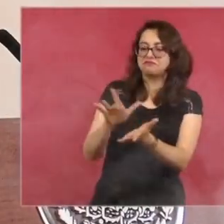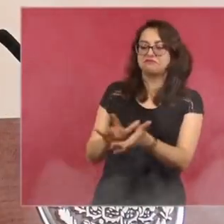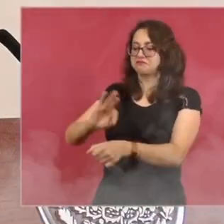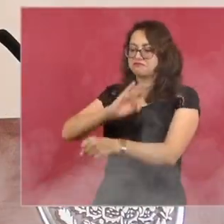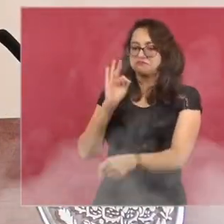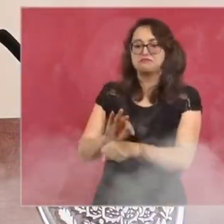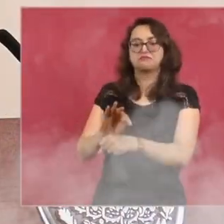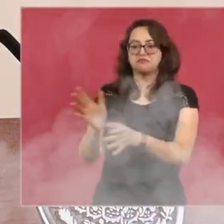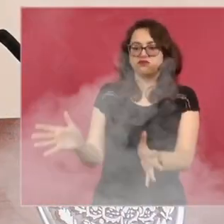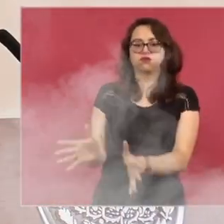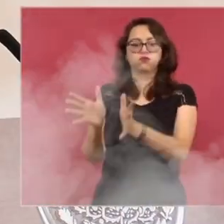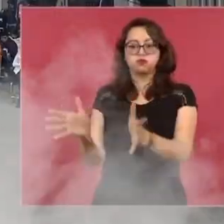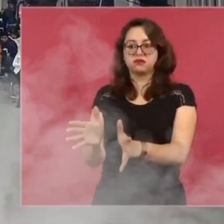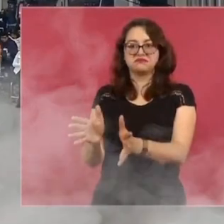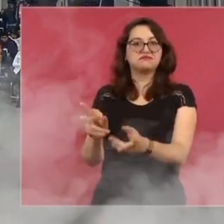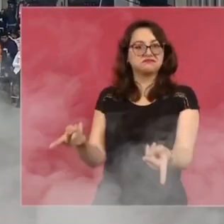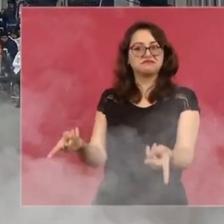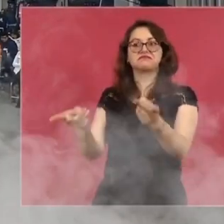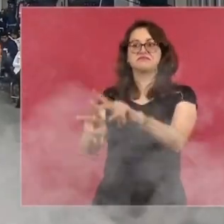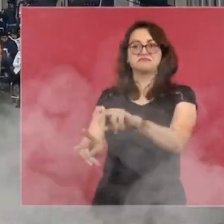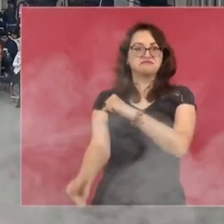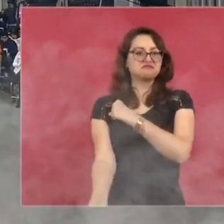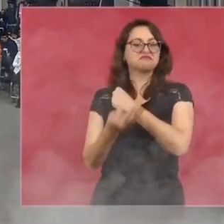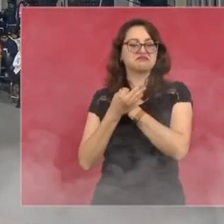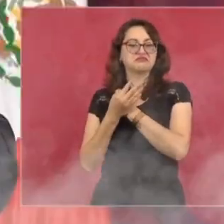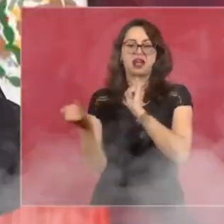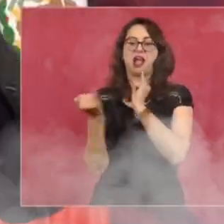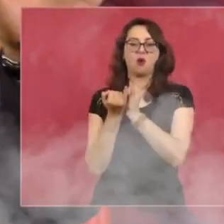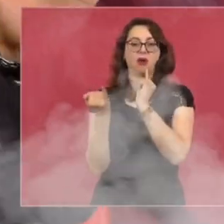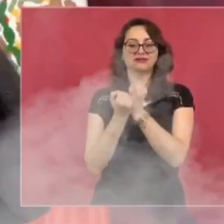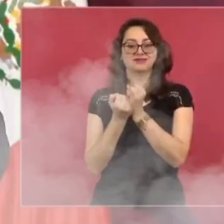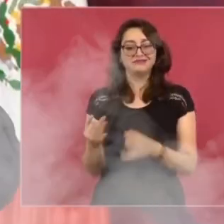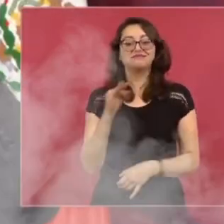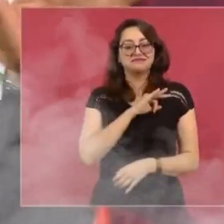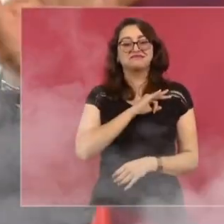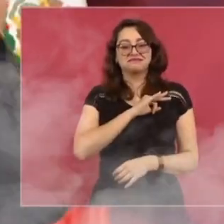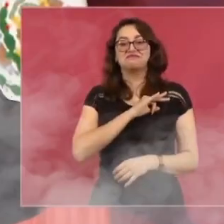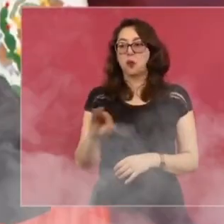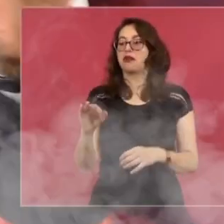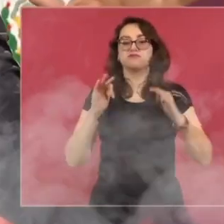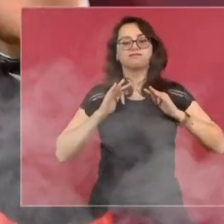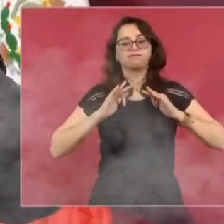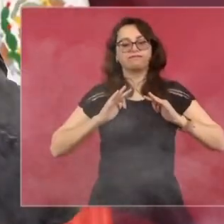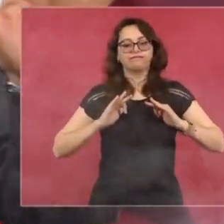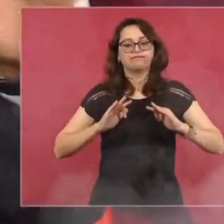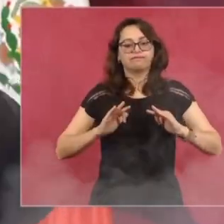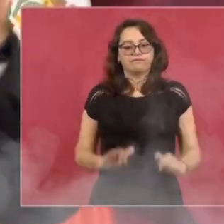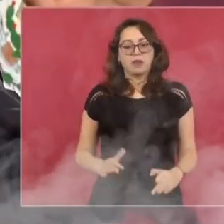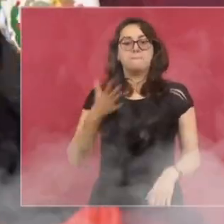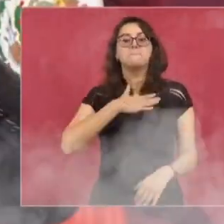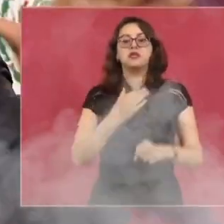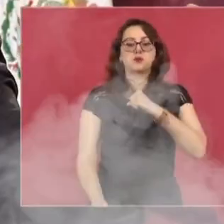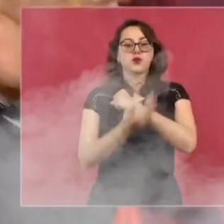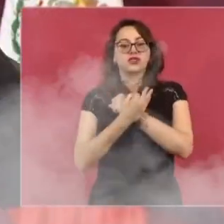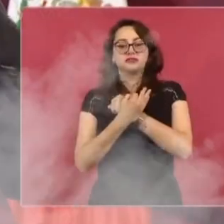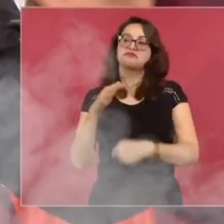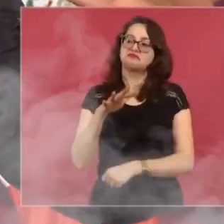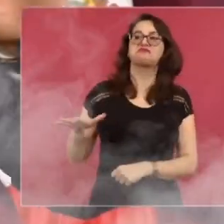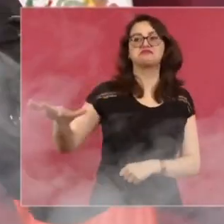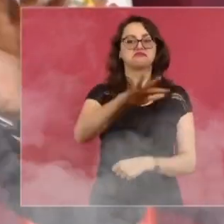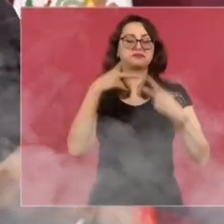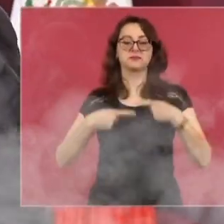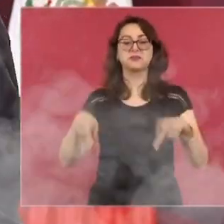pueblo. Y eso es lo que permite la protección. Es el